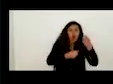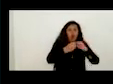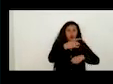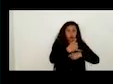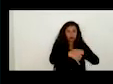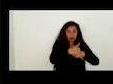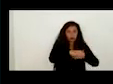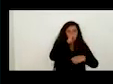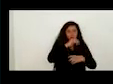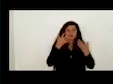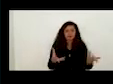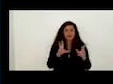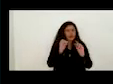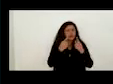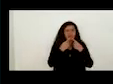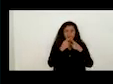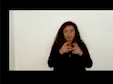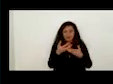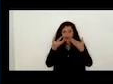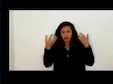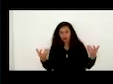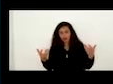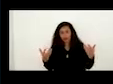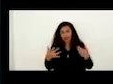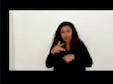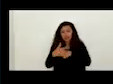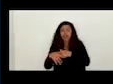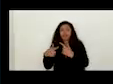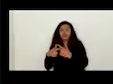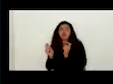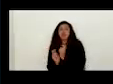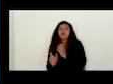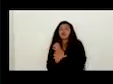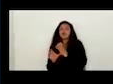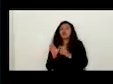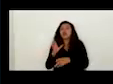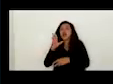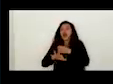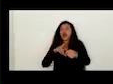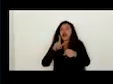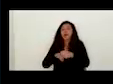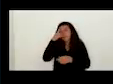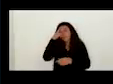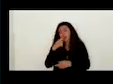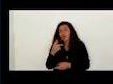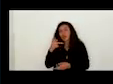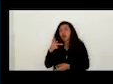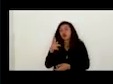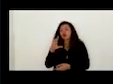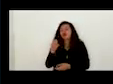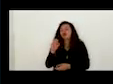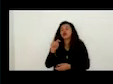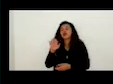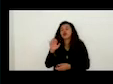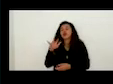queso entra en el grupo de los productos de origen animal ricos en proteína porque es un concentrado de